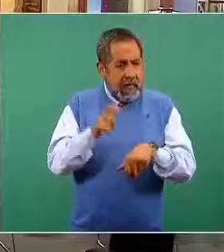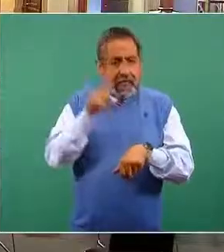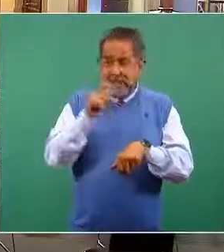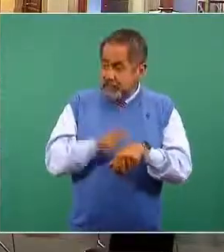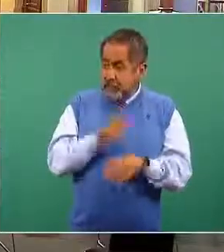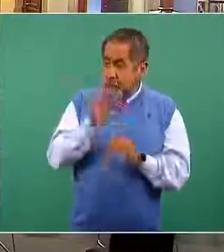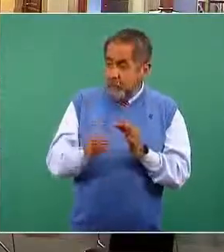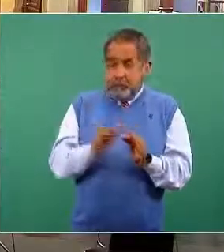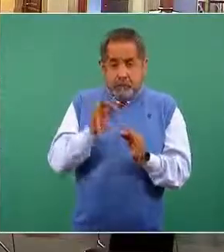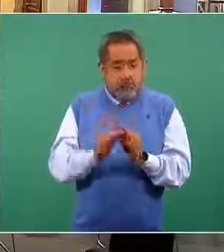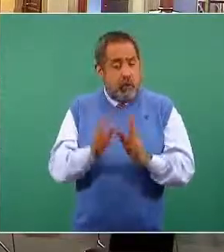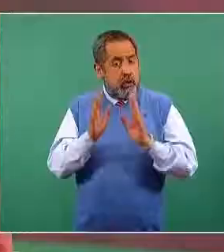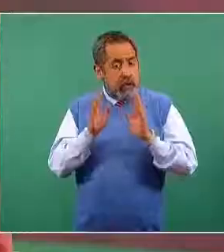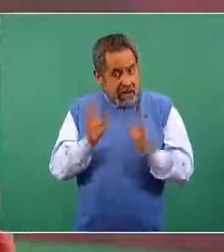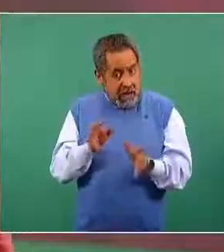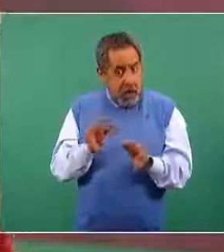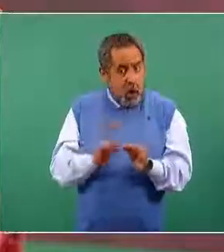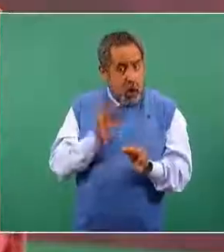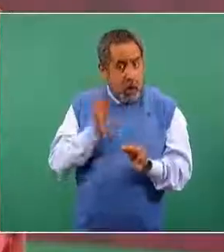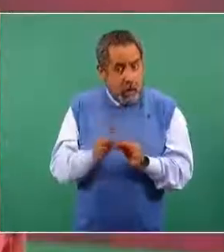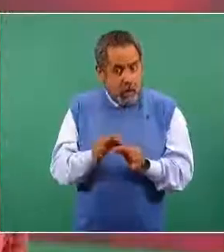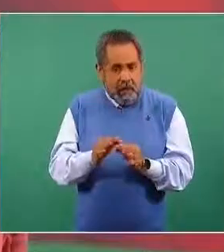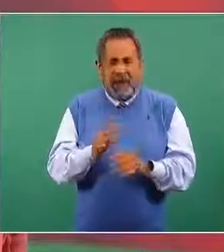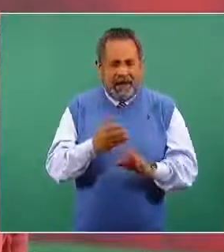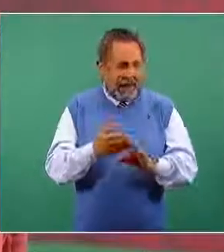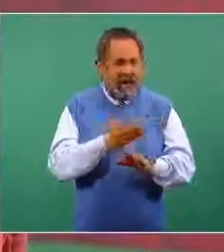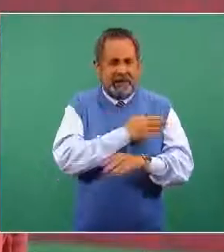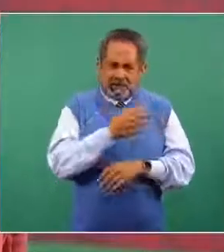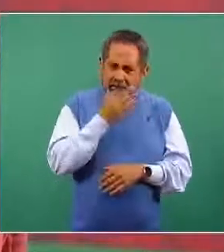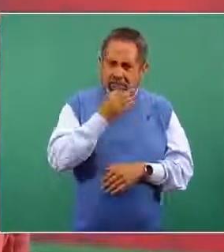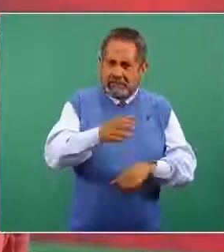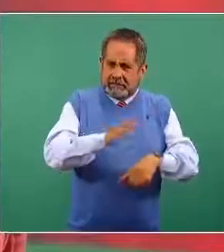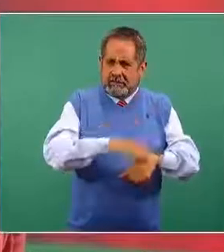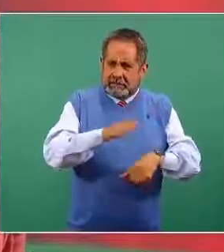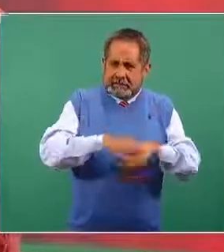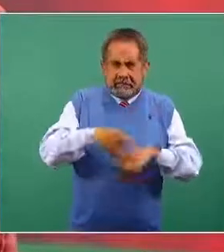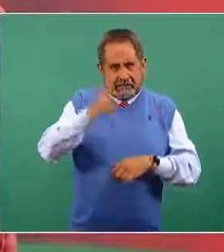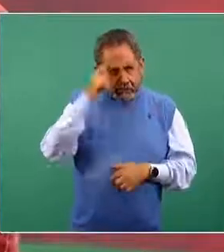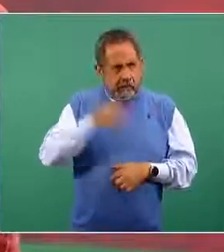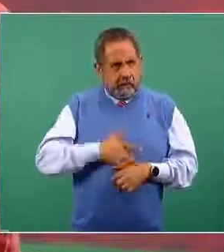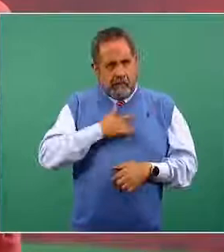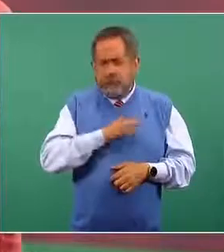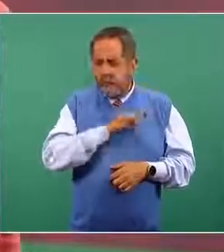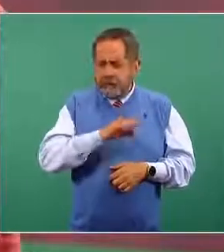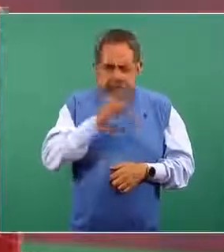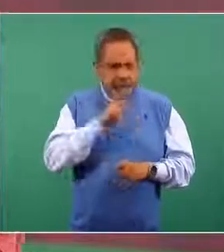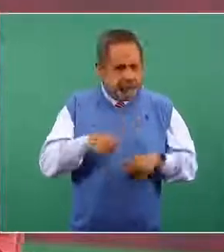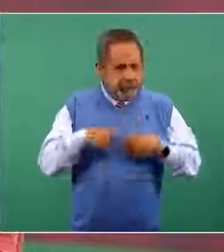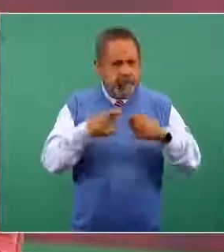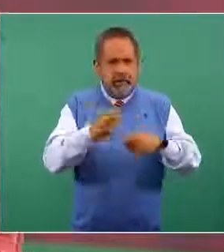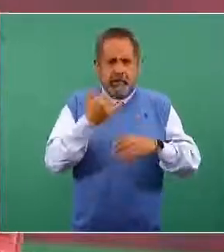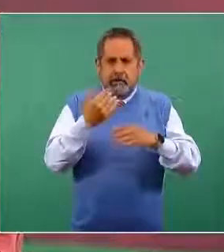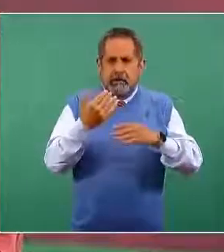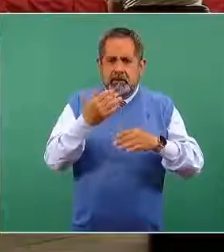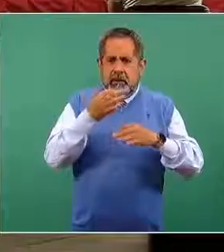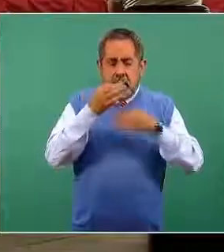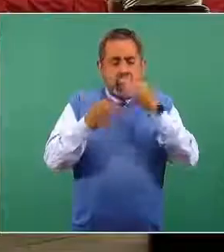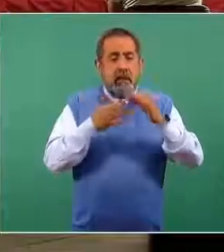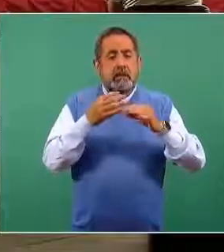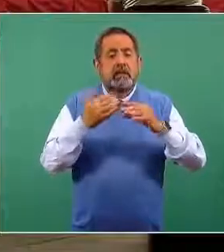tiempo se vaya a cumplir, con buen tiempo para que usted se programe, le llegará la